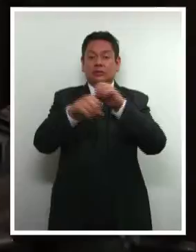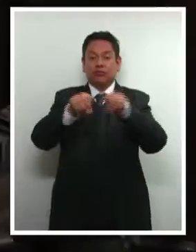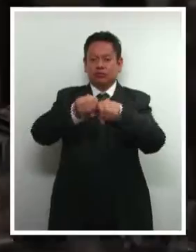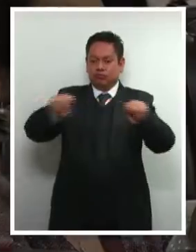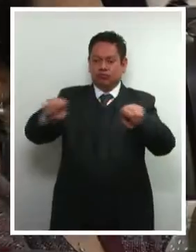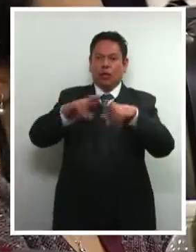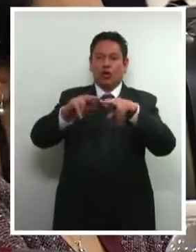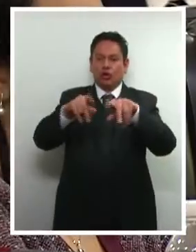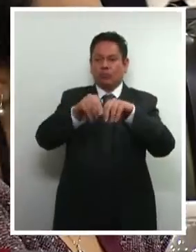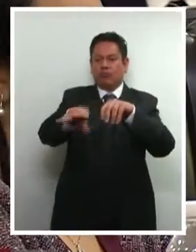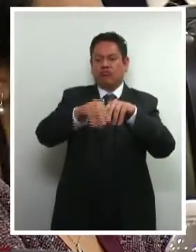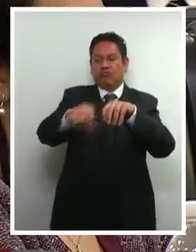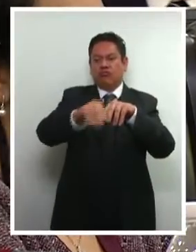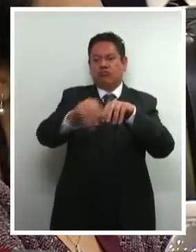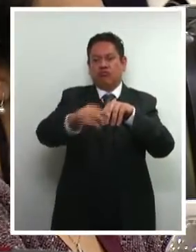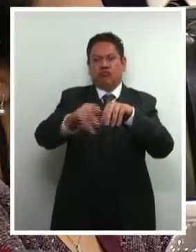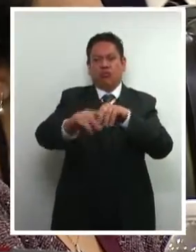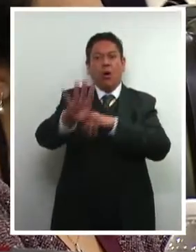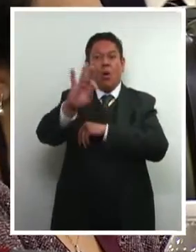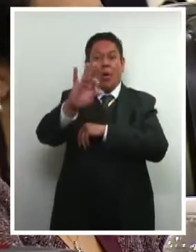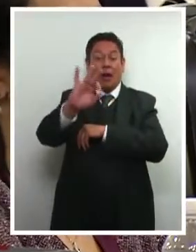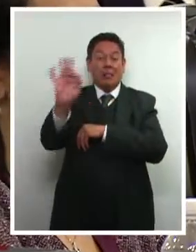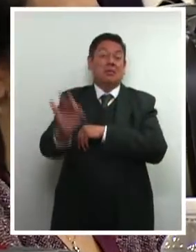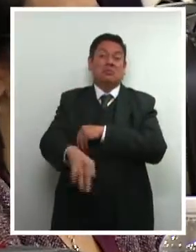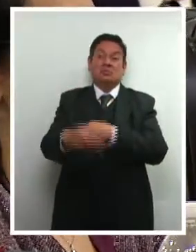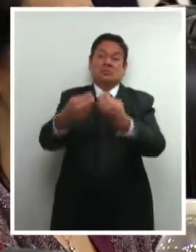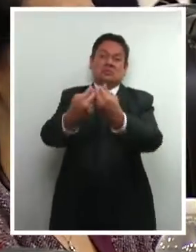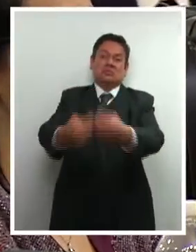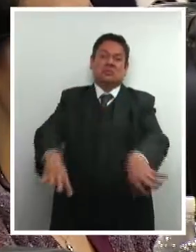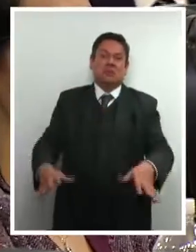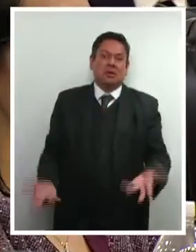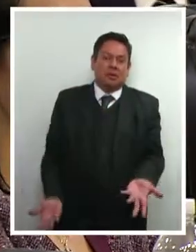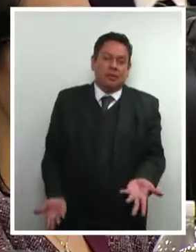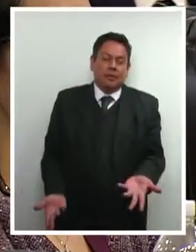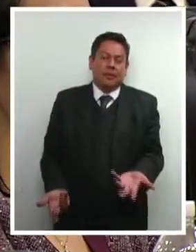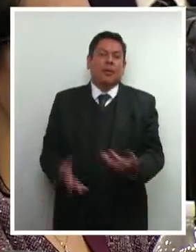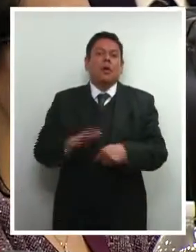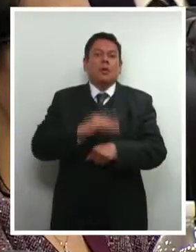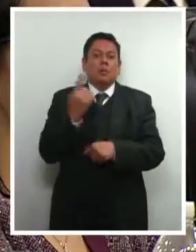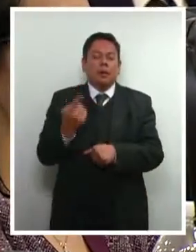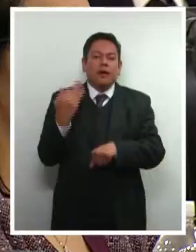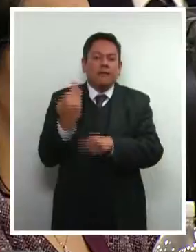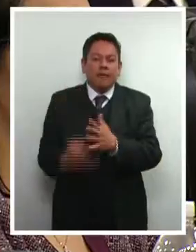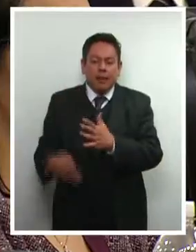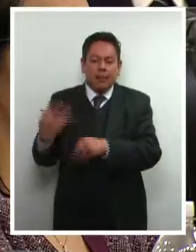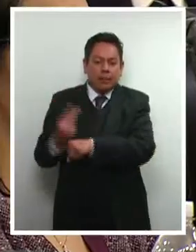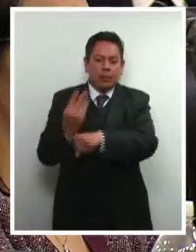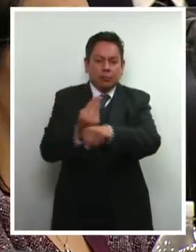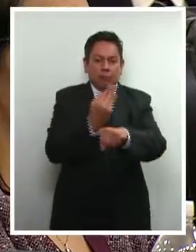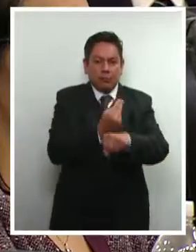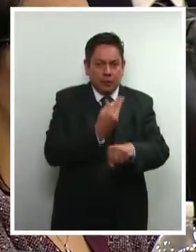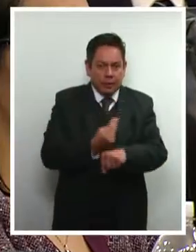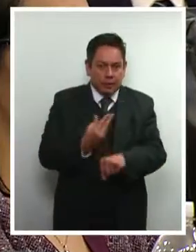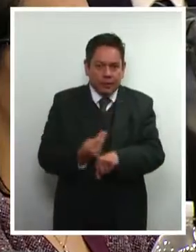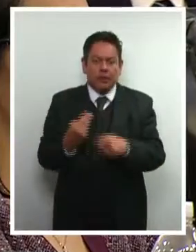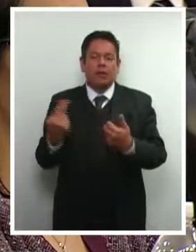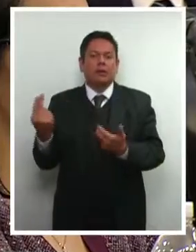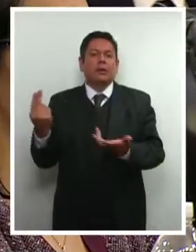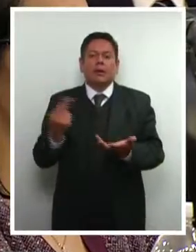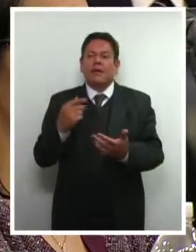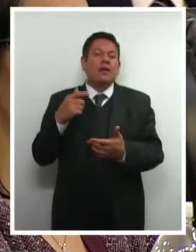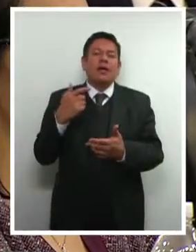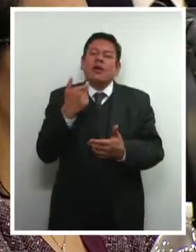esto se debe a que está en un pésimo estado la red de distribución. No hay la inversión necesaria para repararla,